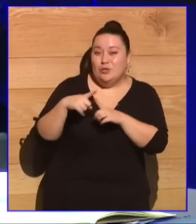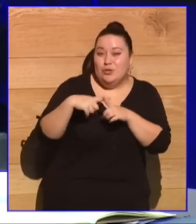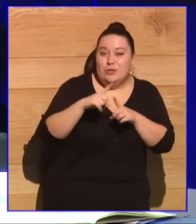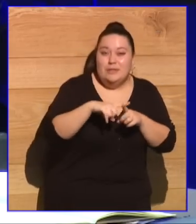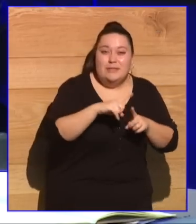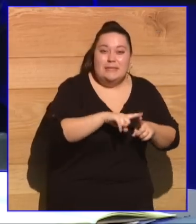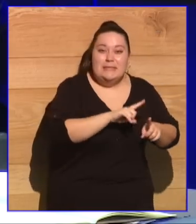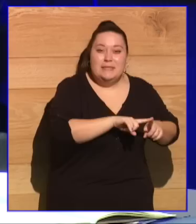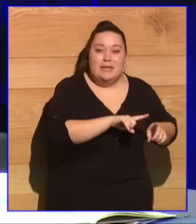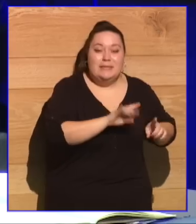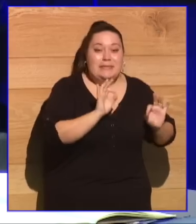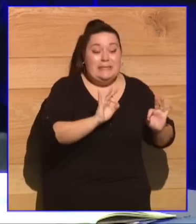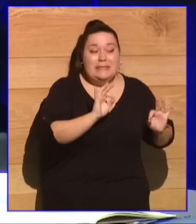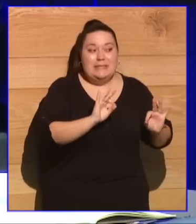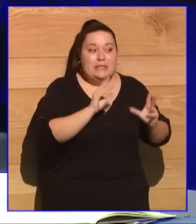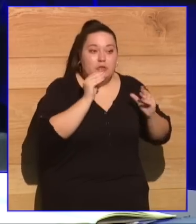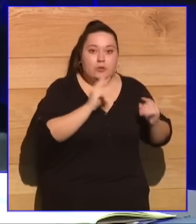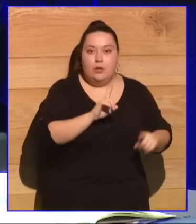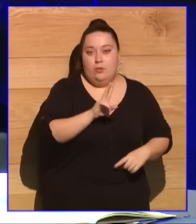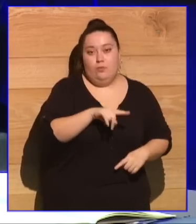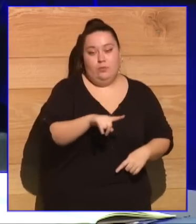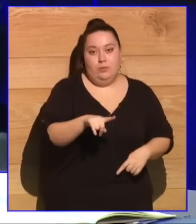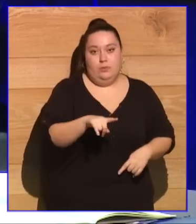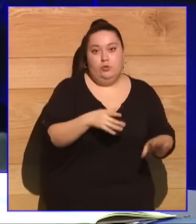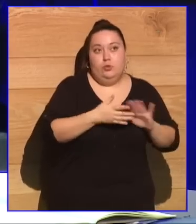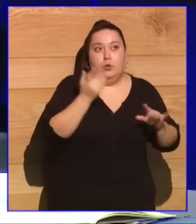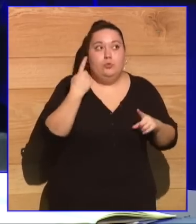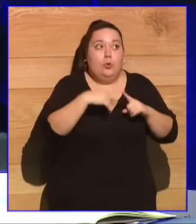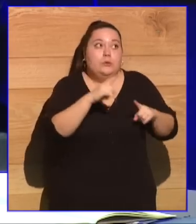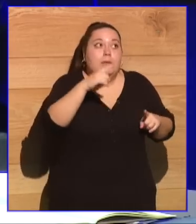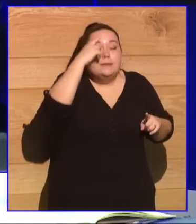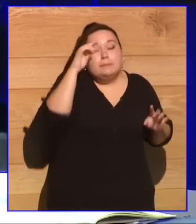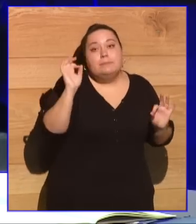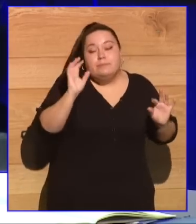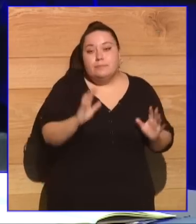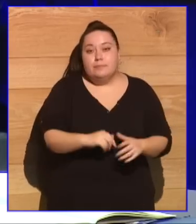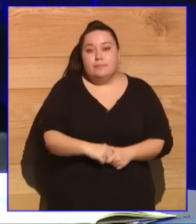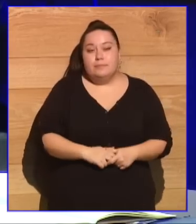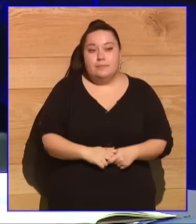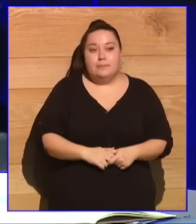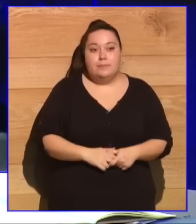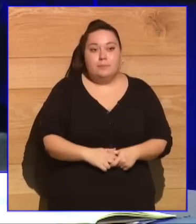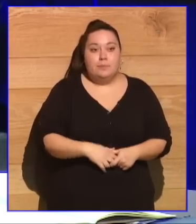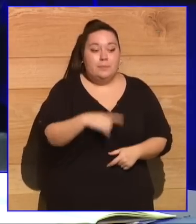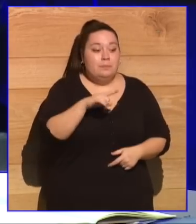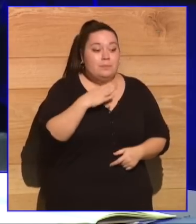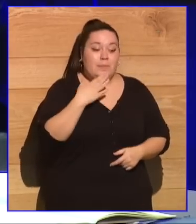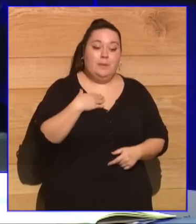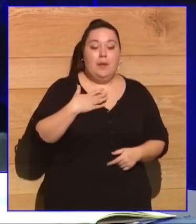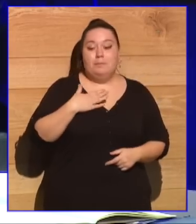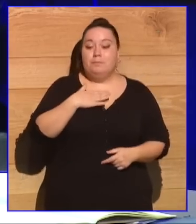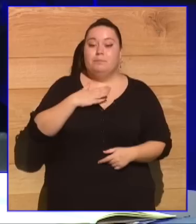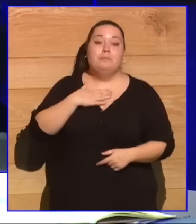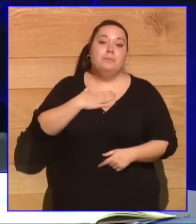son puramente la historia, sino que son impresiones. Resulta muy impresionista y por eso funciona. Él mismo no está diciendo, como se murió mi